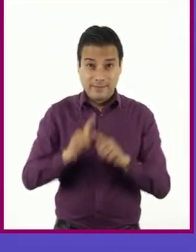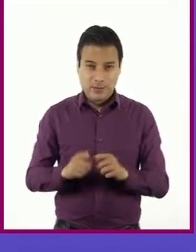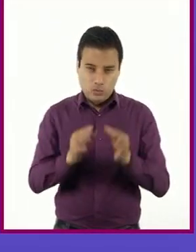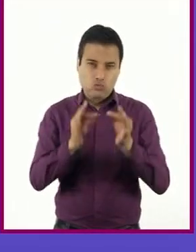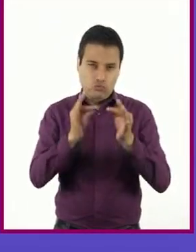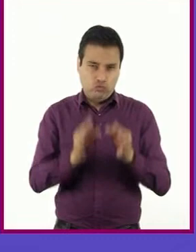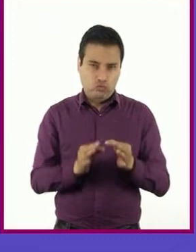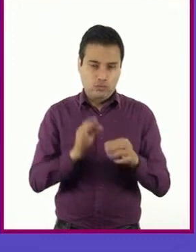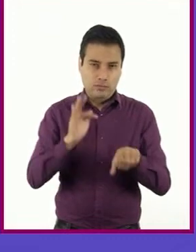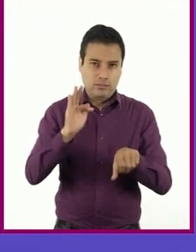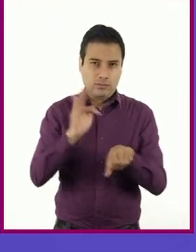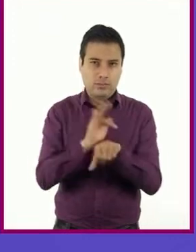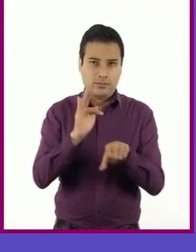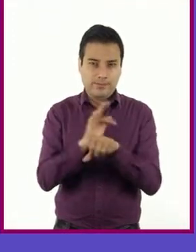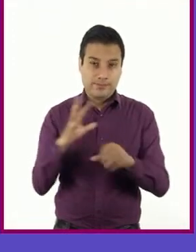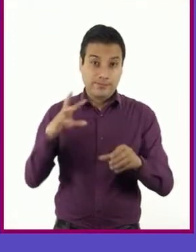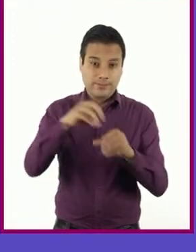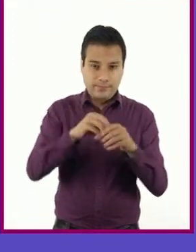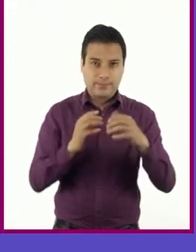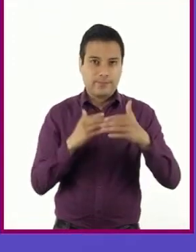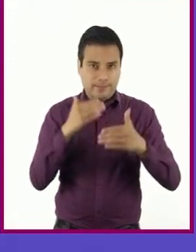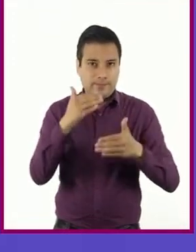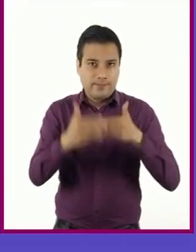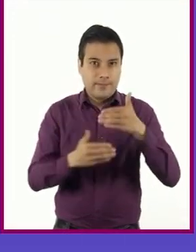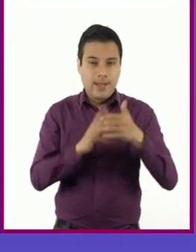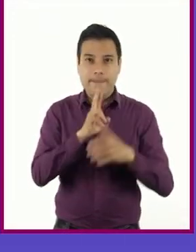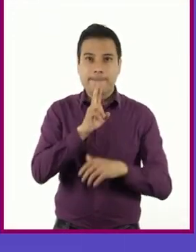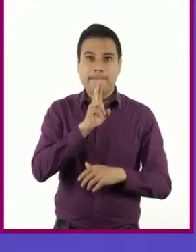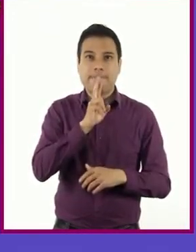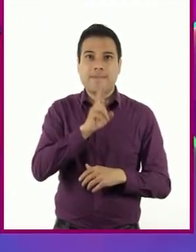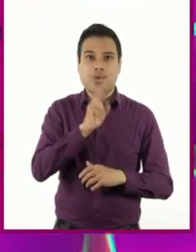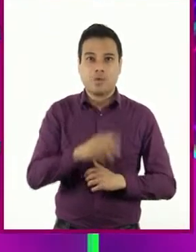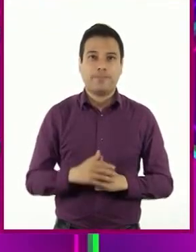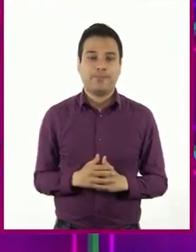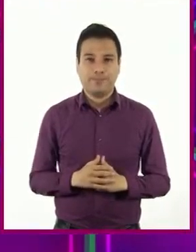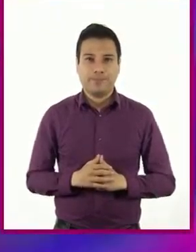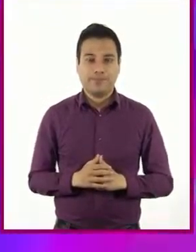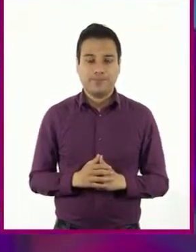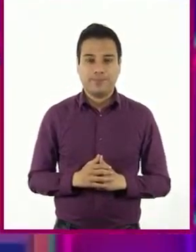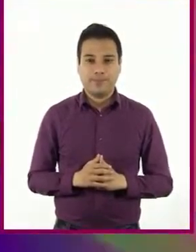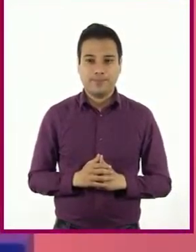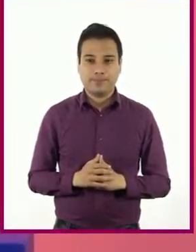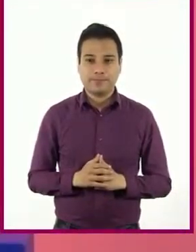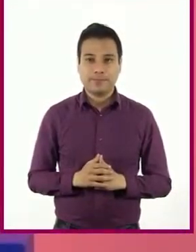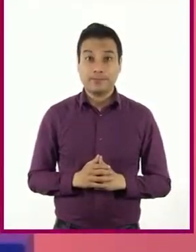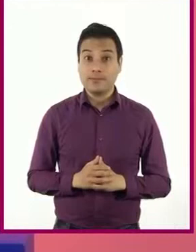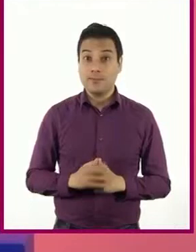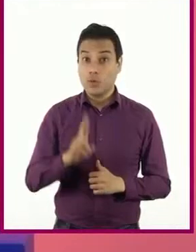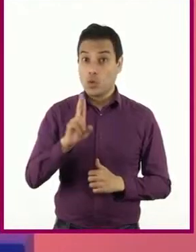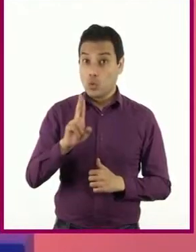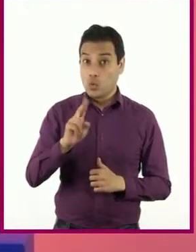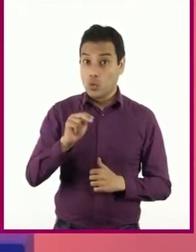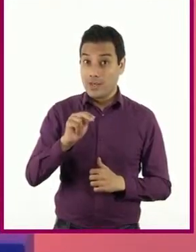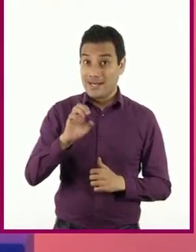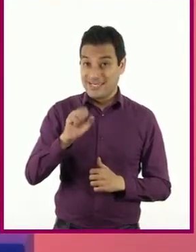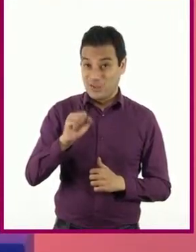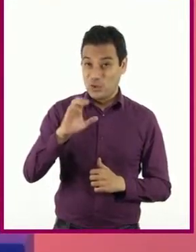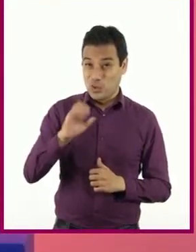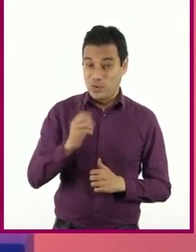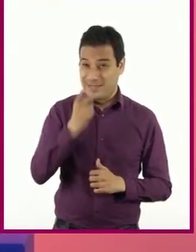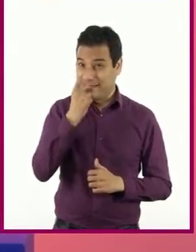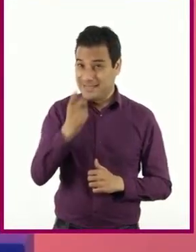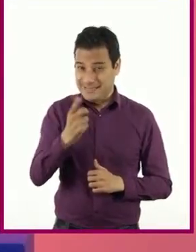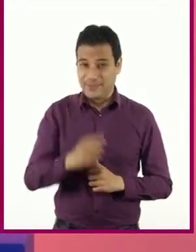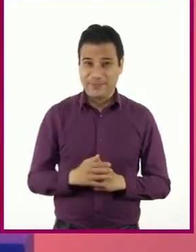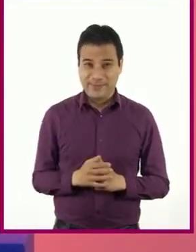que los objetivos de desarrollo sostenible se centran en no dejar a nadie atrás. La UNESCO considera que la educación basada en